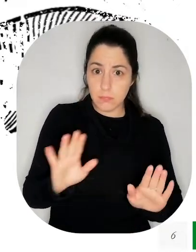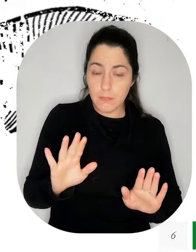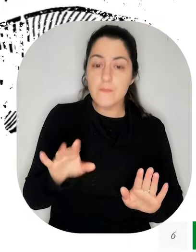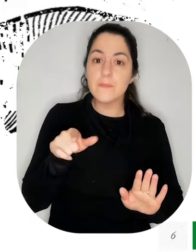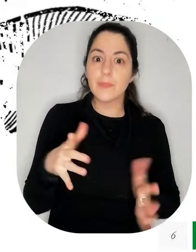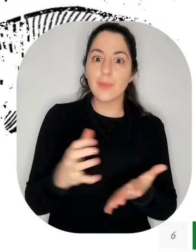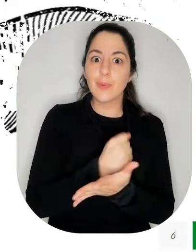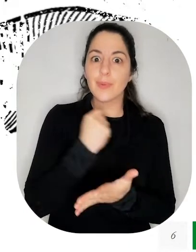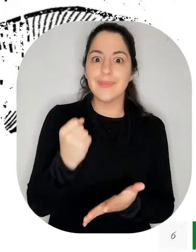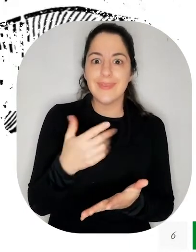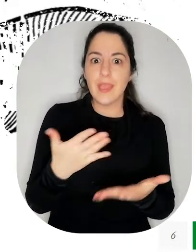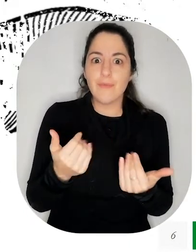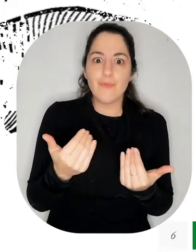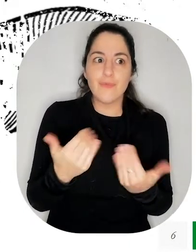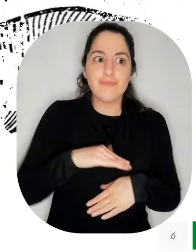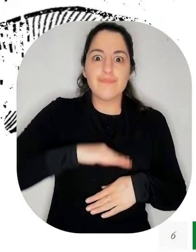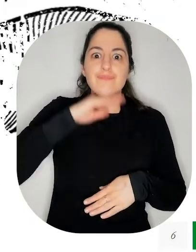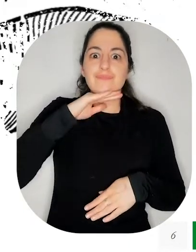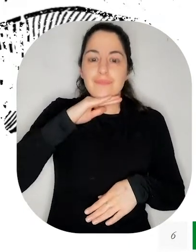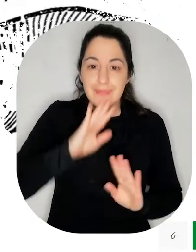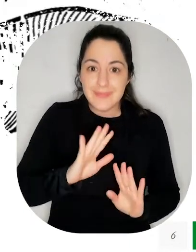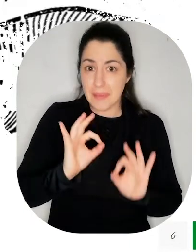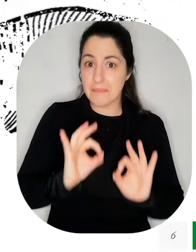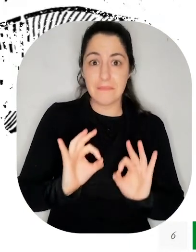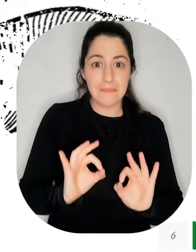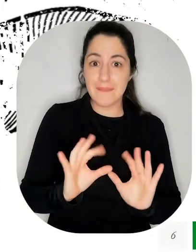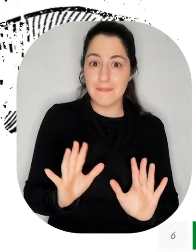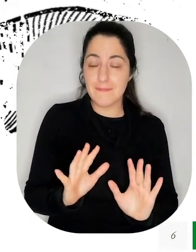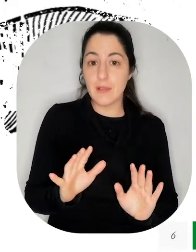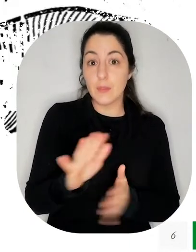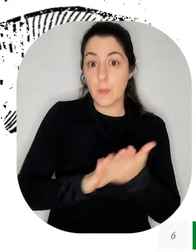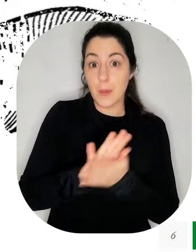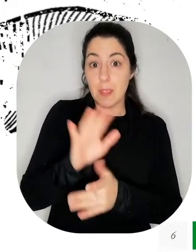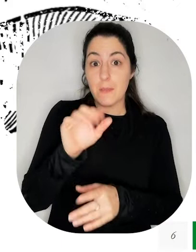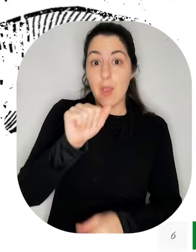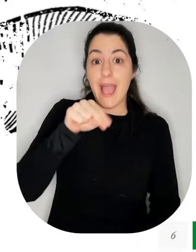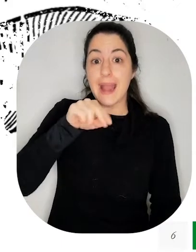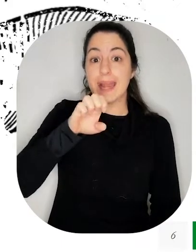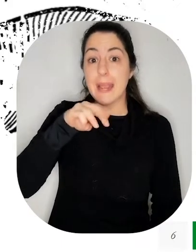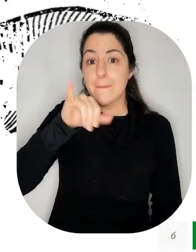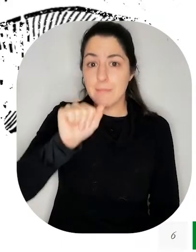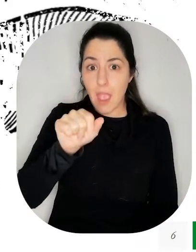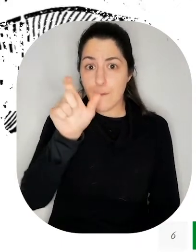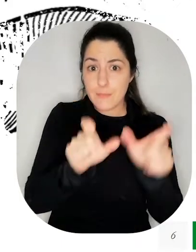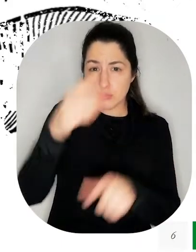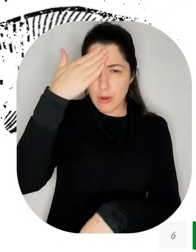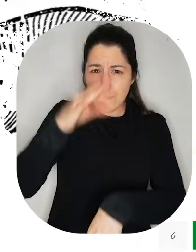de hongo ostra, llegar a suplir hasta 4 veces nuestra necesidad de hierro, es decir, funciona como suplemento en caso de